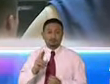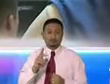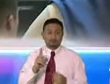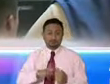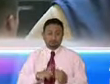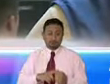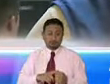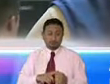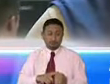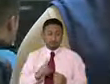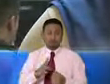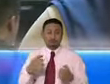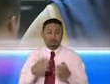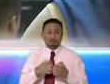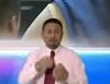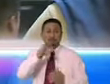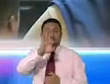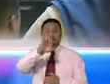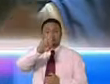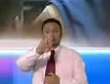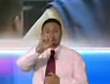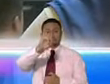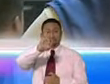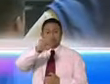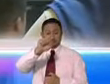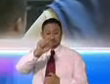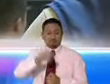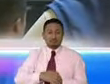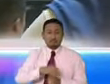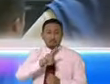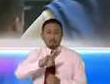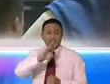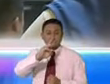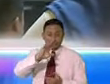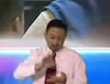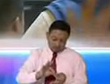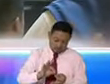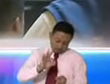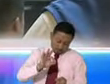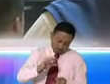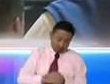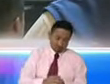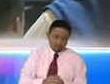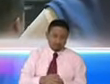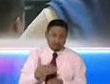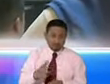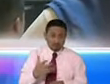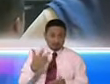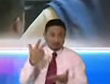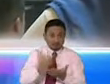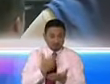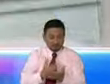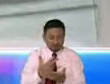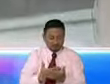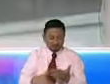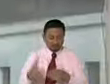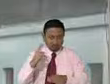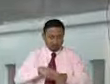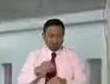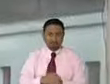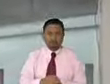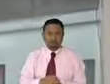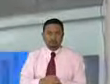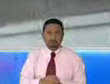estación meteorológica del Troje registró 26 milímetros por metro cuadrado, es decir, tres veces más de lo normal, ¿no? Para